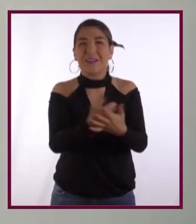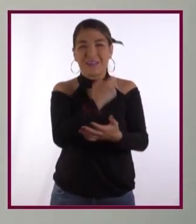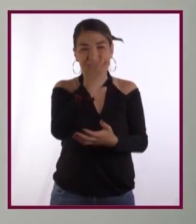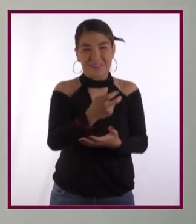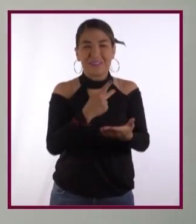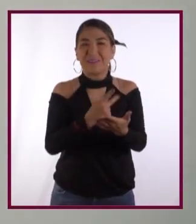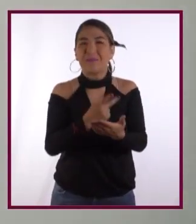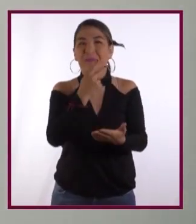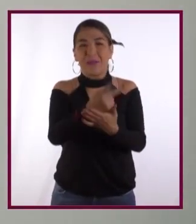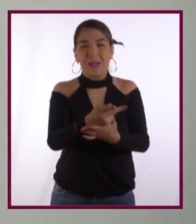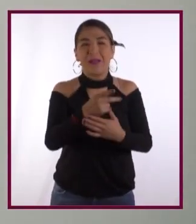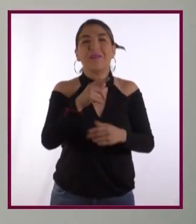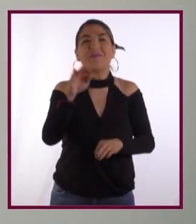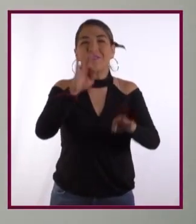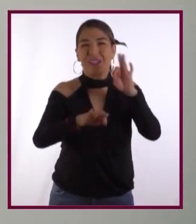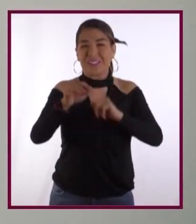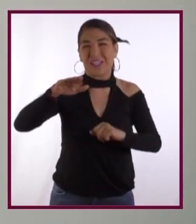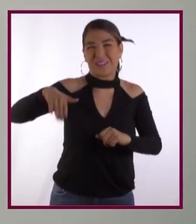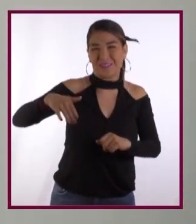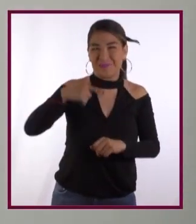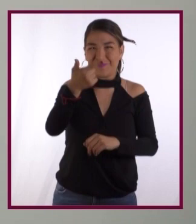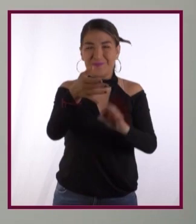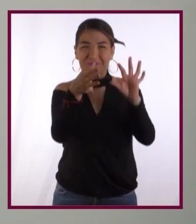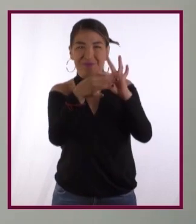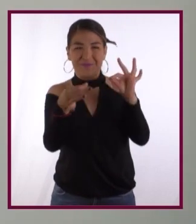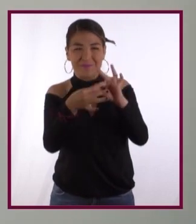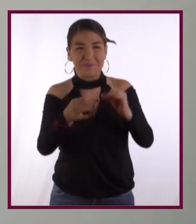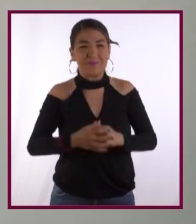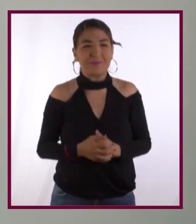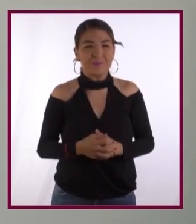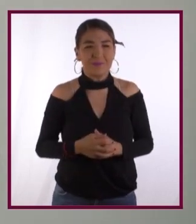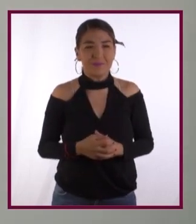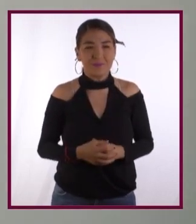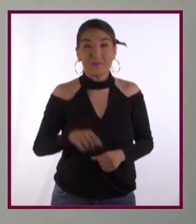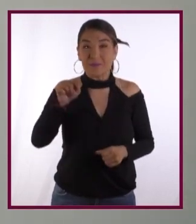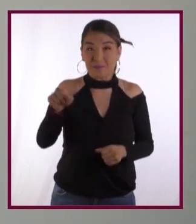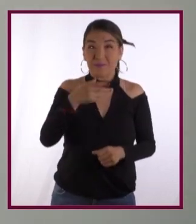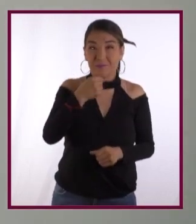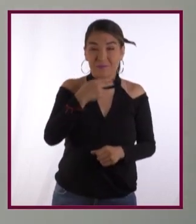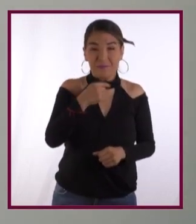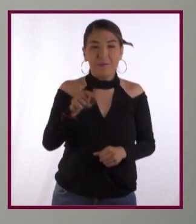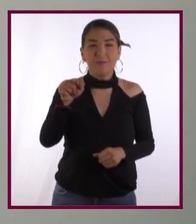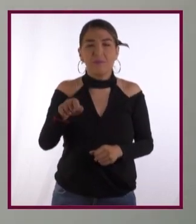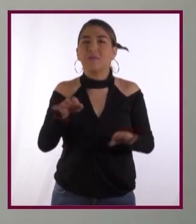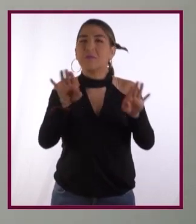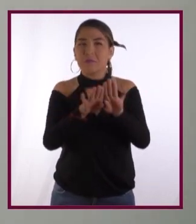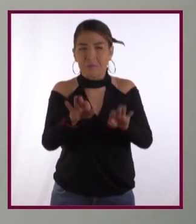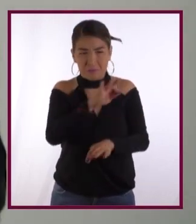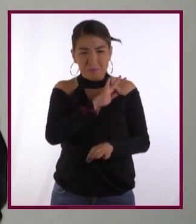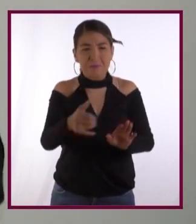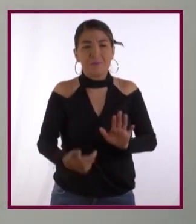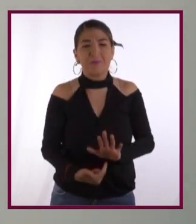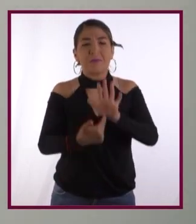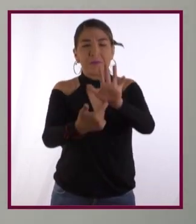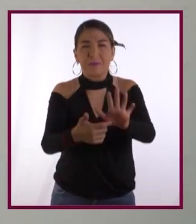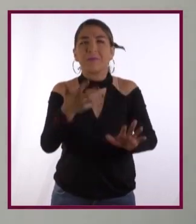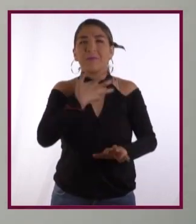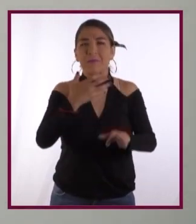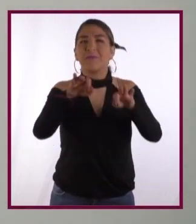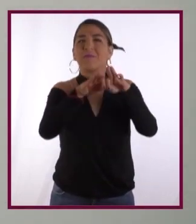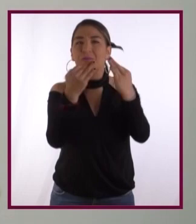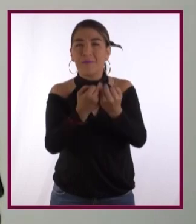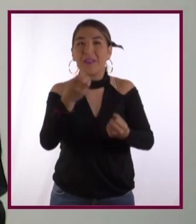el ganador del Premio Nobel de Física 2020 que mencionamos hace unos minutos. Roger Penrose demostró que se